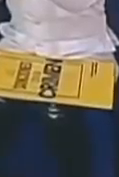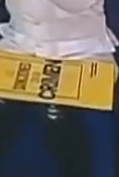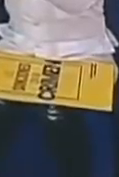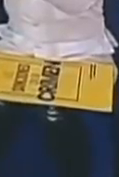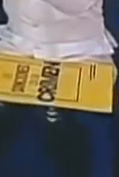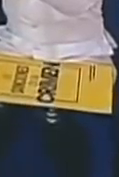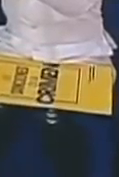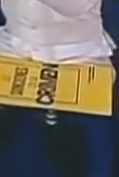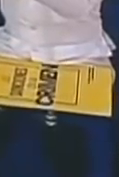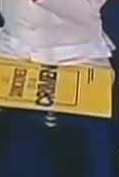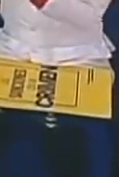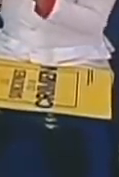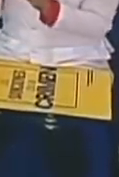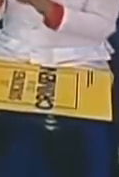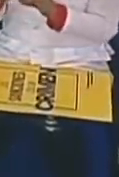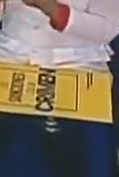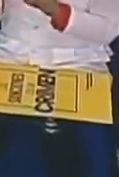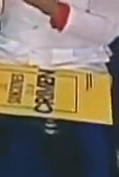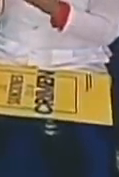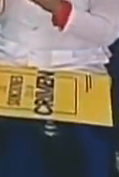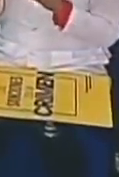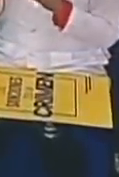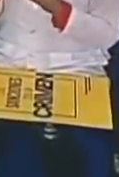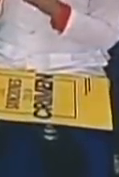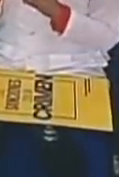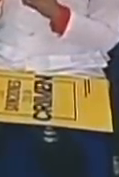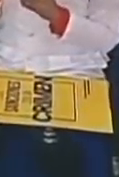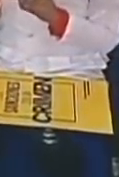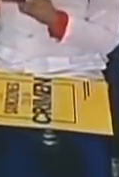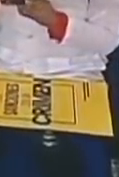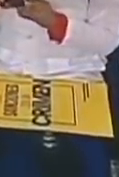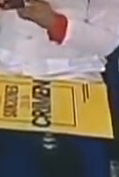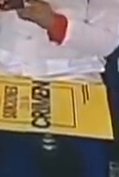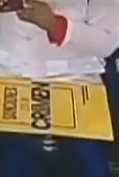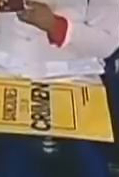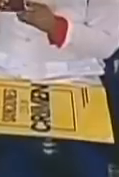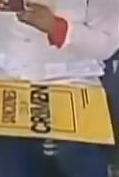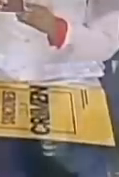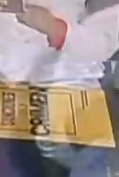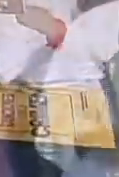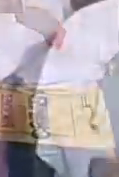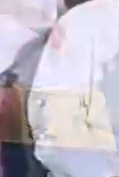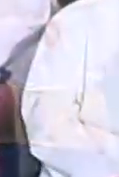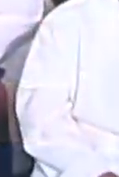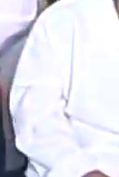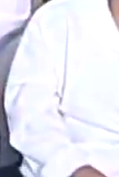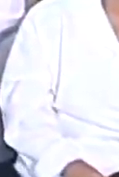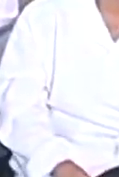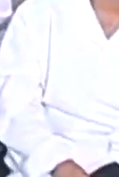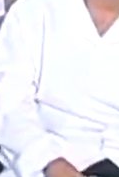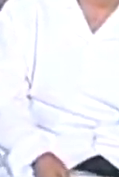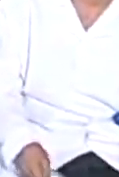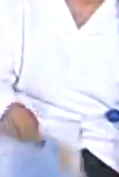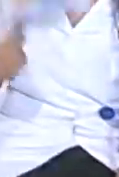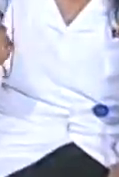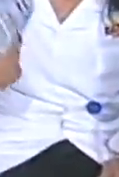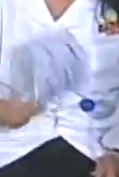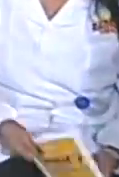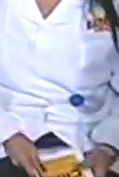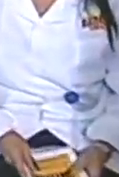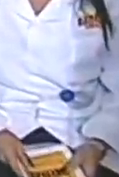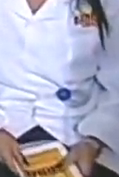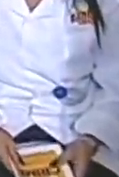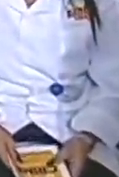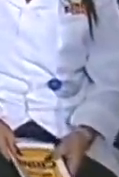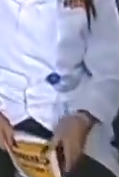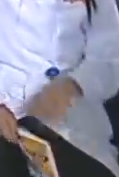Hoy, Día del Médico y la Médica, estamos en esta batalla permanente por la salud de